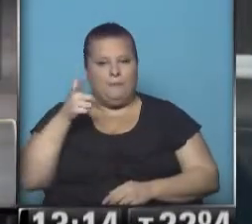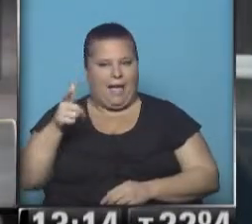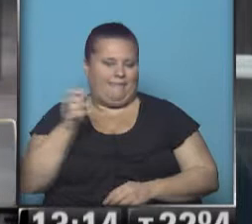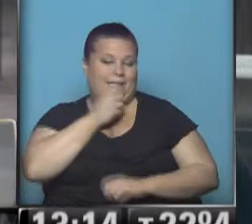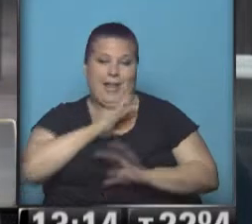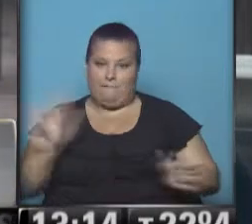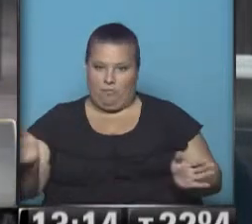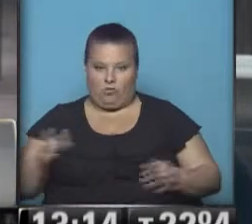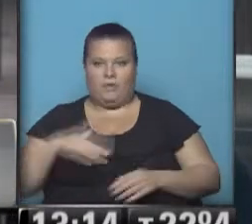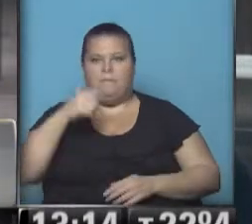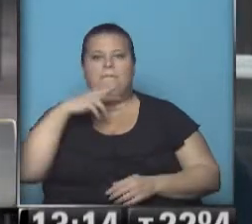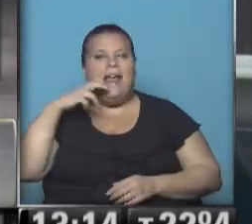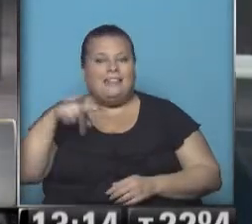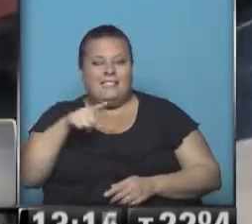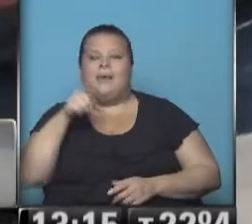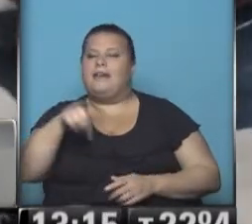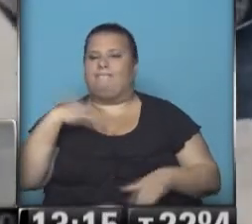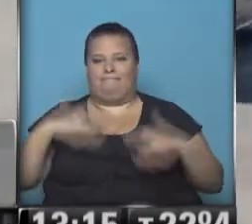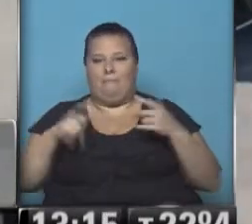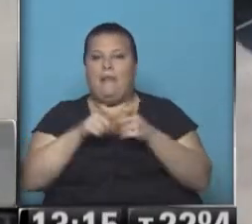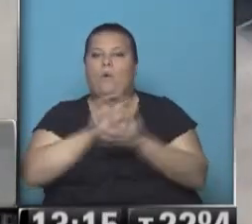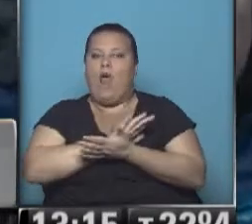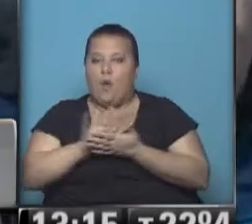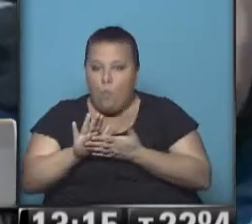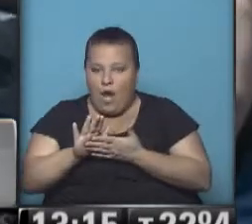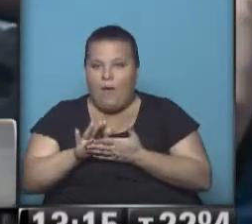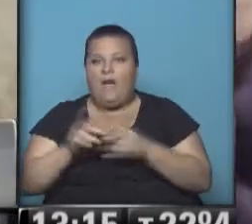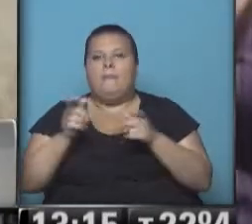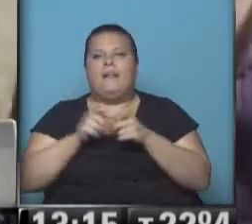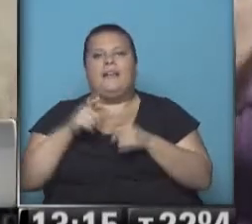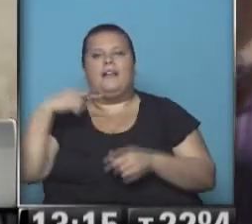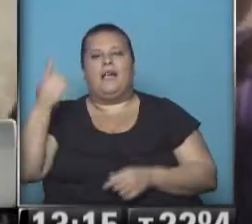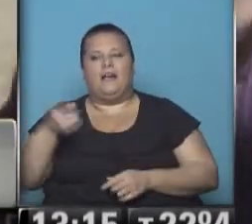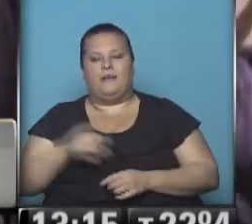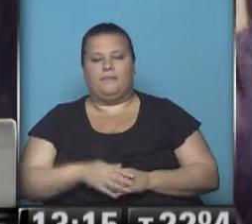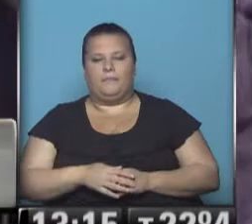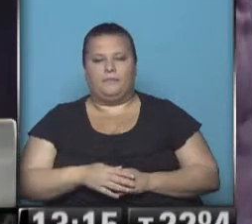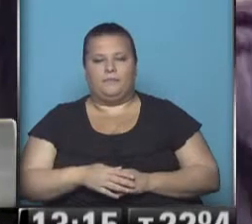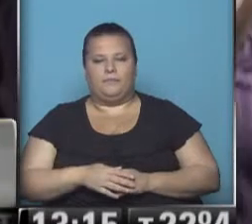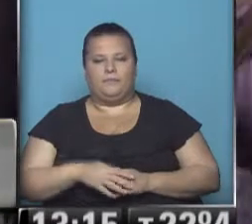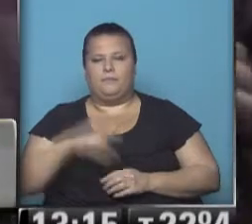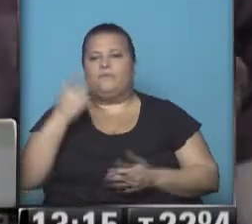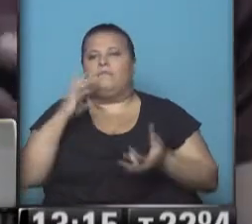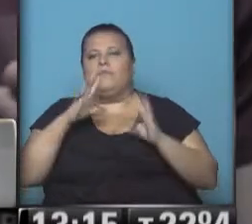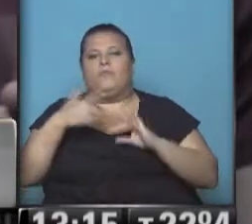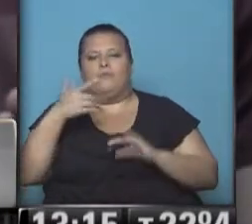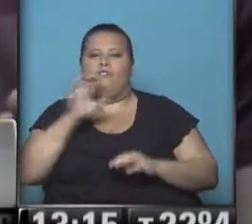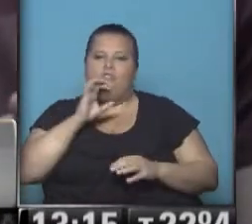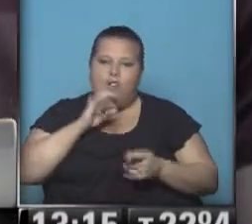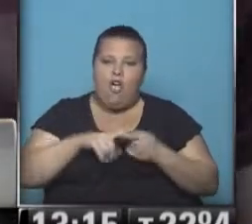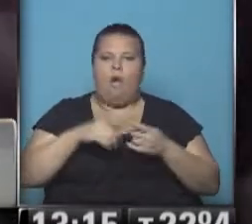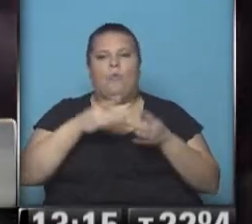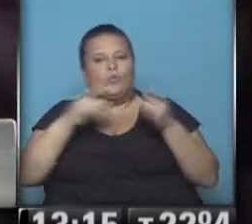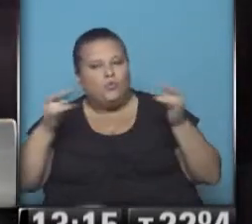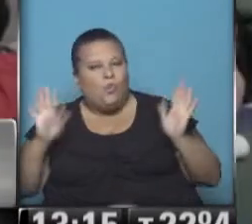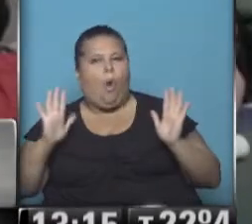Brillante, Martín Regman, brillante. Esperadísima nueva película del realizador de Silvia Prieto, Derrapado. Una mirada con mucho de humor